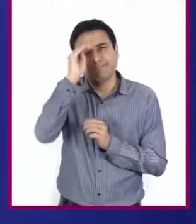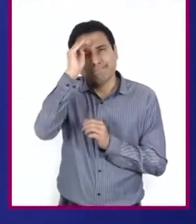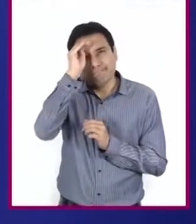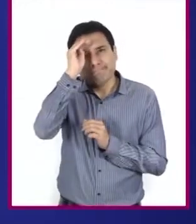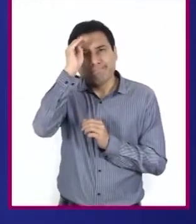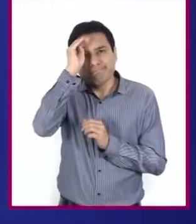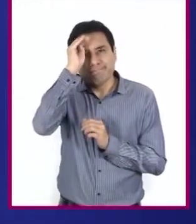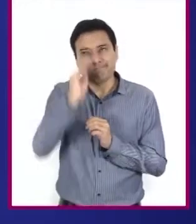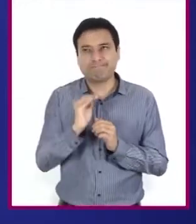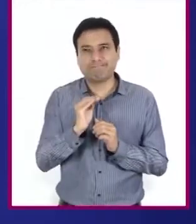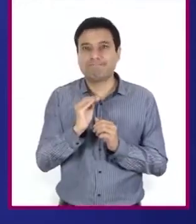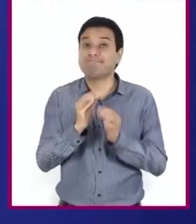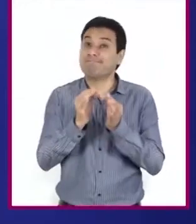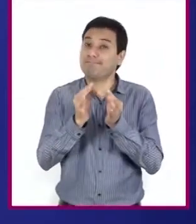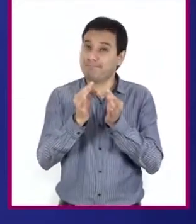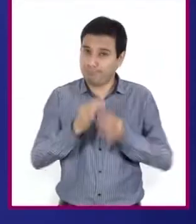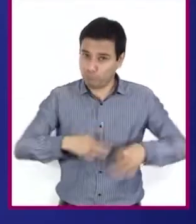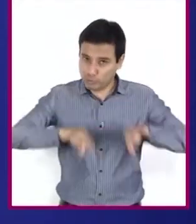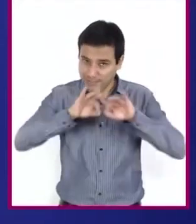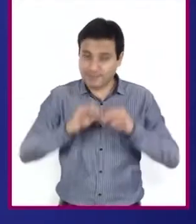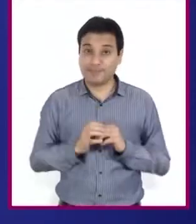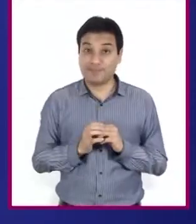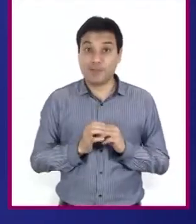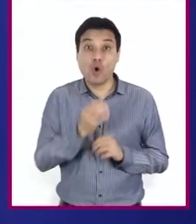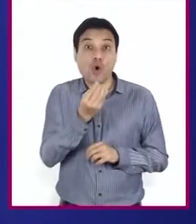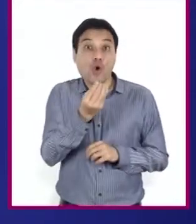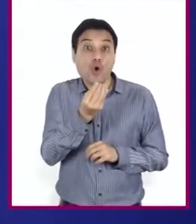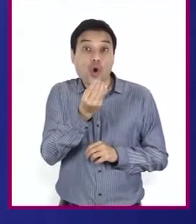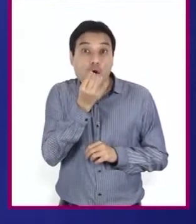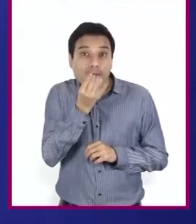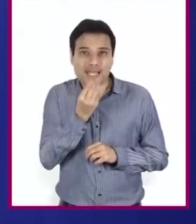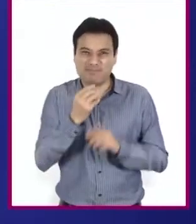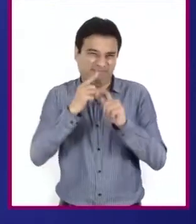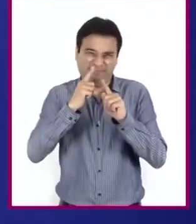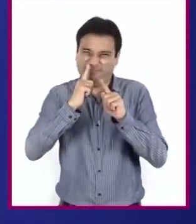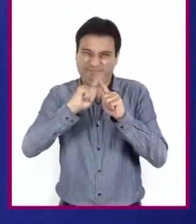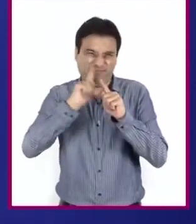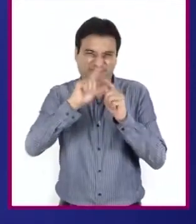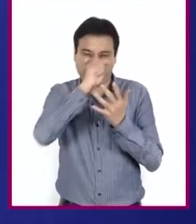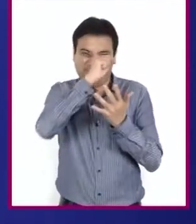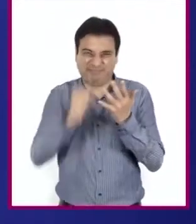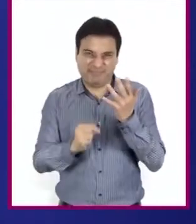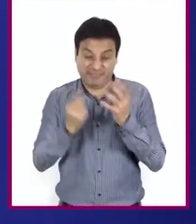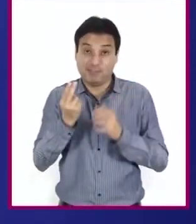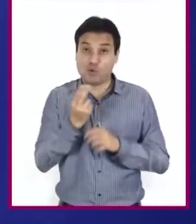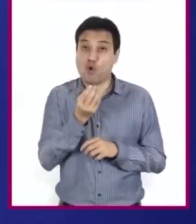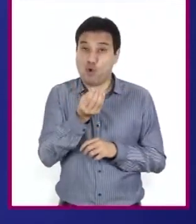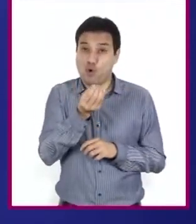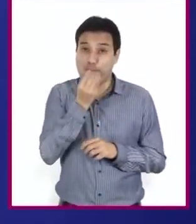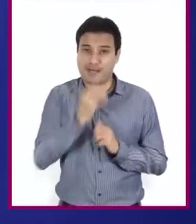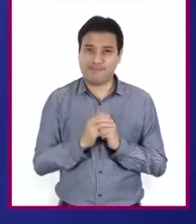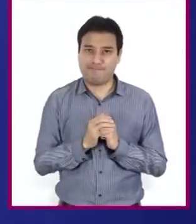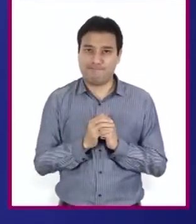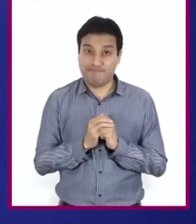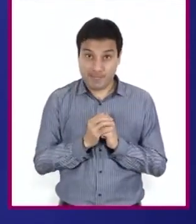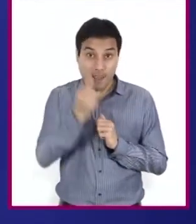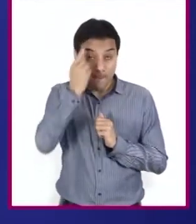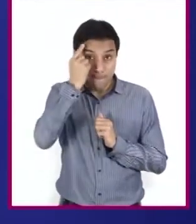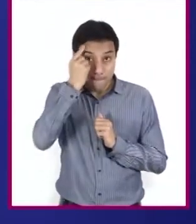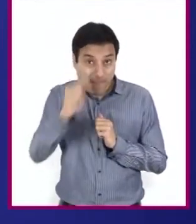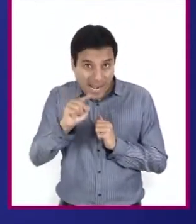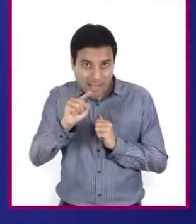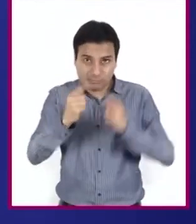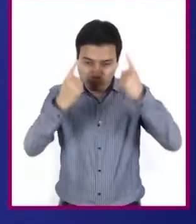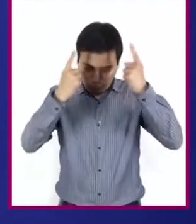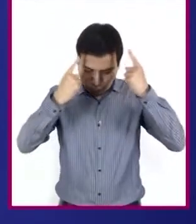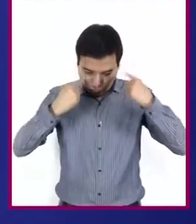la importancia de carbohidratos, lípidos y proteínas involucradas en la estructura y